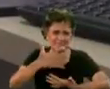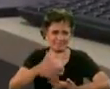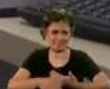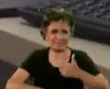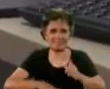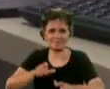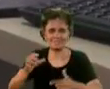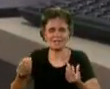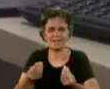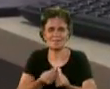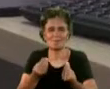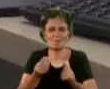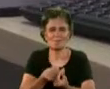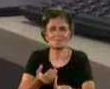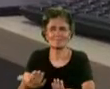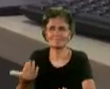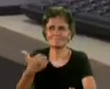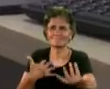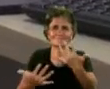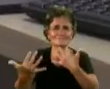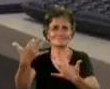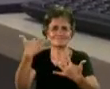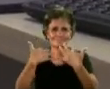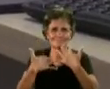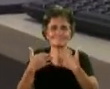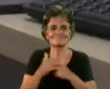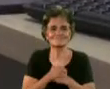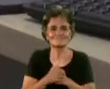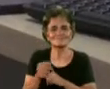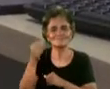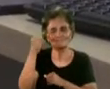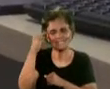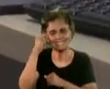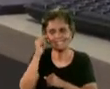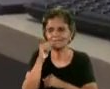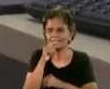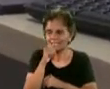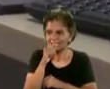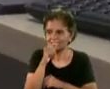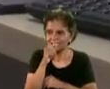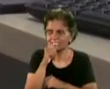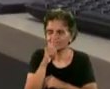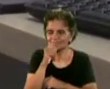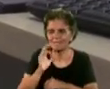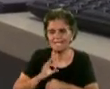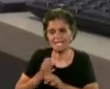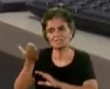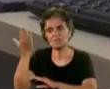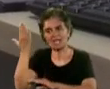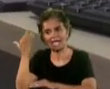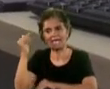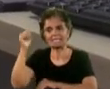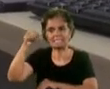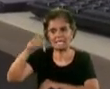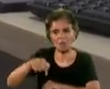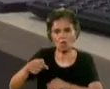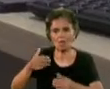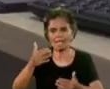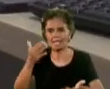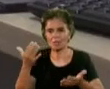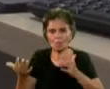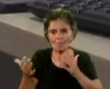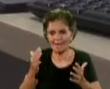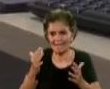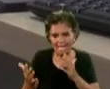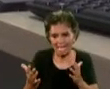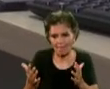Y estuvimos evaluando la cantidad de gente que había excedido y lo que en comparación con los años anteriores, y